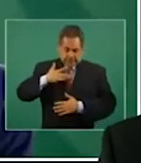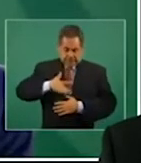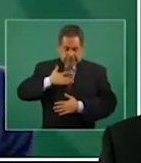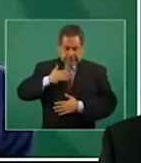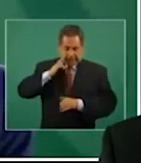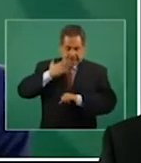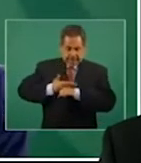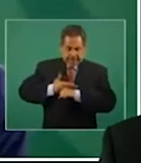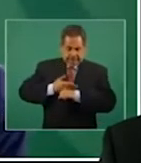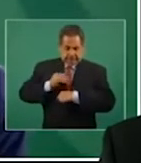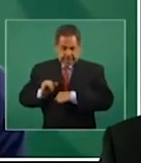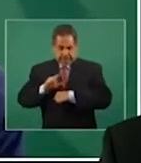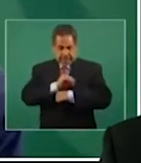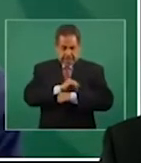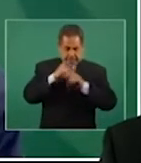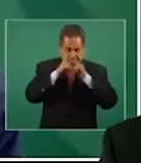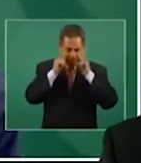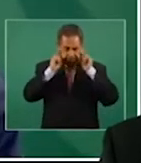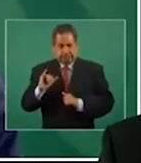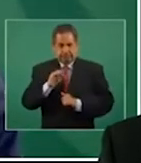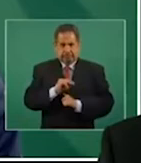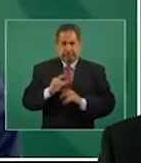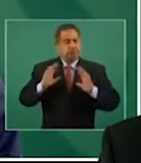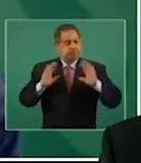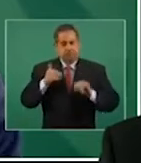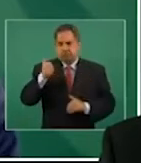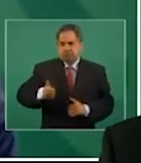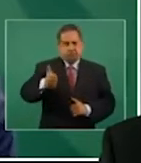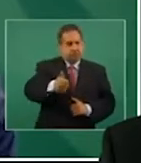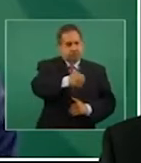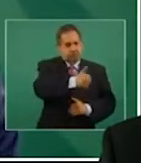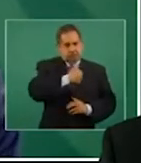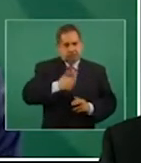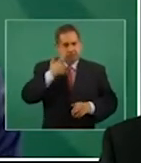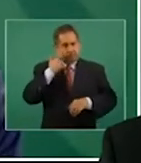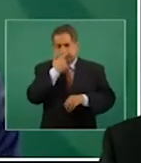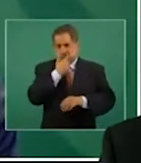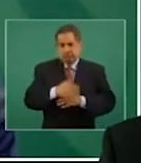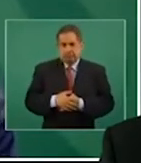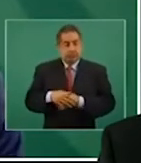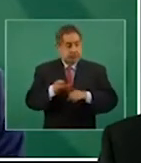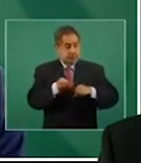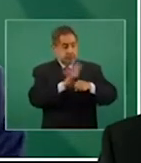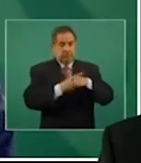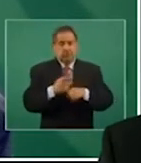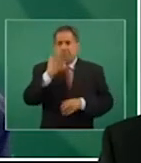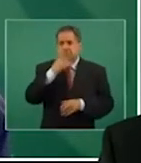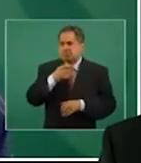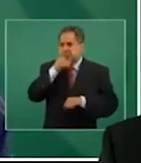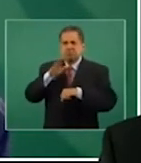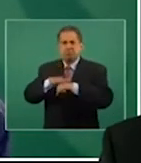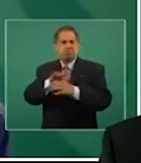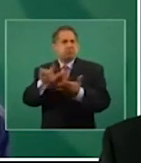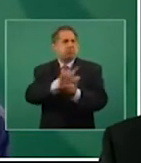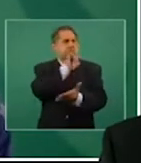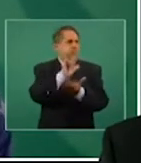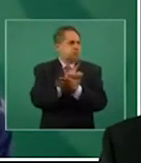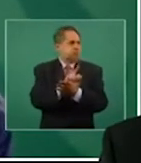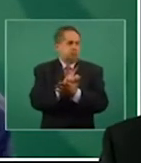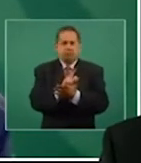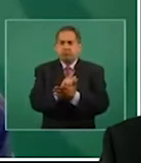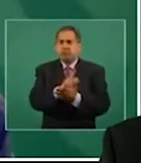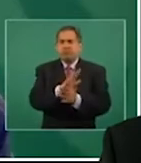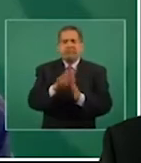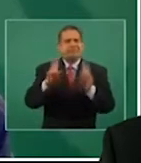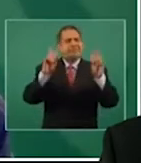doctor jorge alcocer secretario de salud supervisó el tratamiento alternativo que tuvo el presidente de lópez obrador y